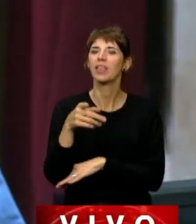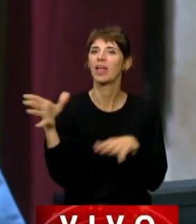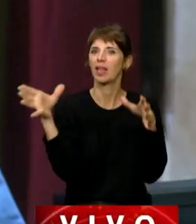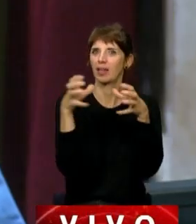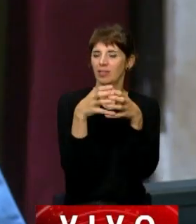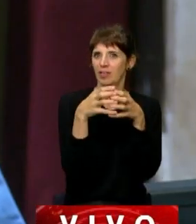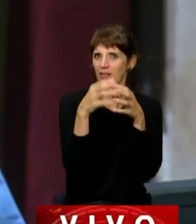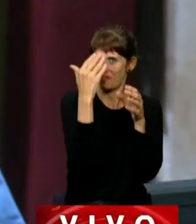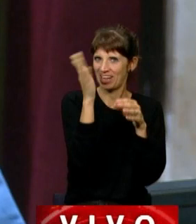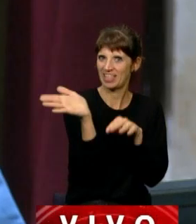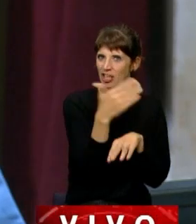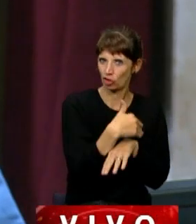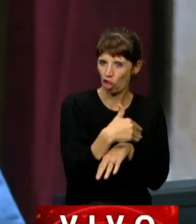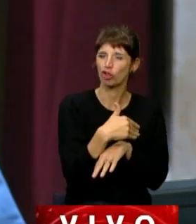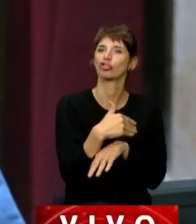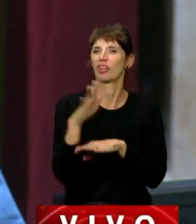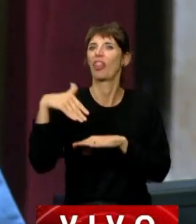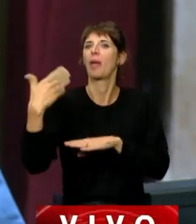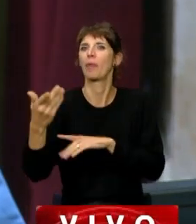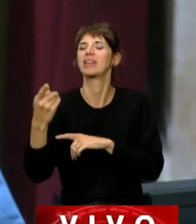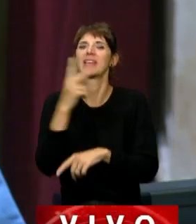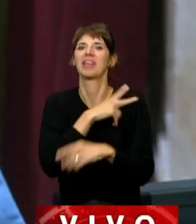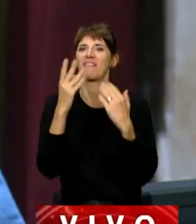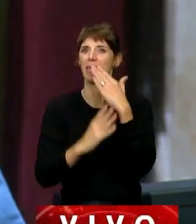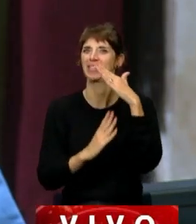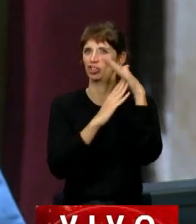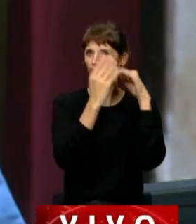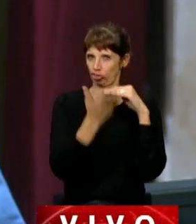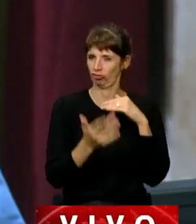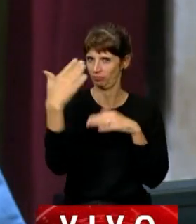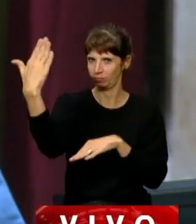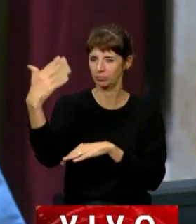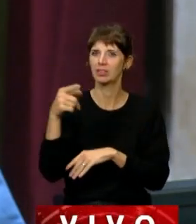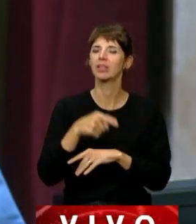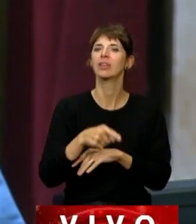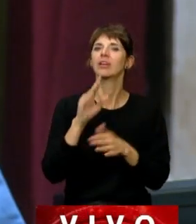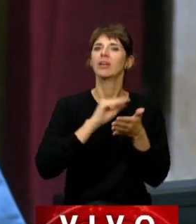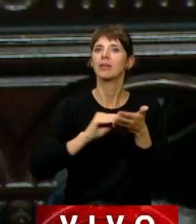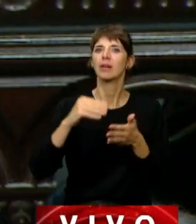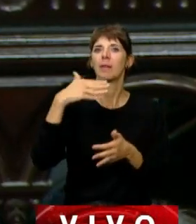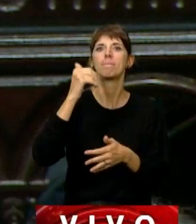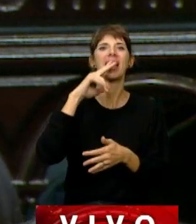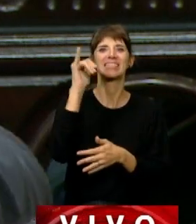de ministros. En uso de la palabra, el diputado Germán Martínez.